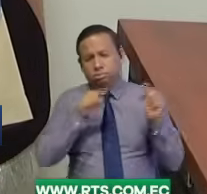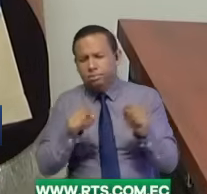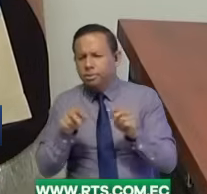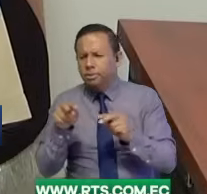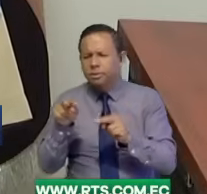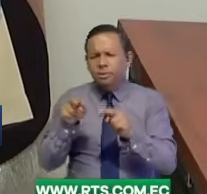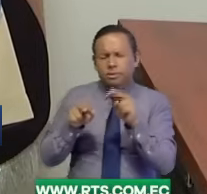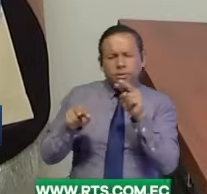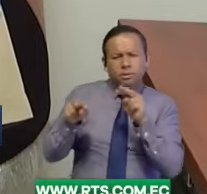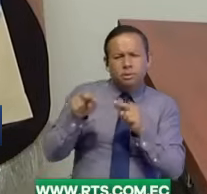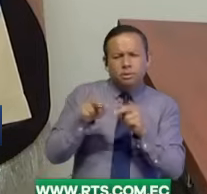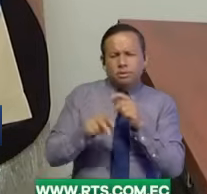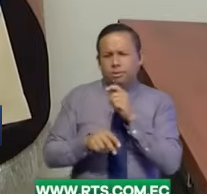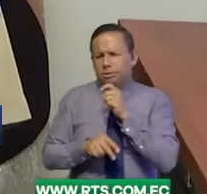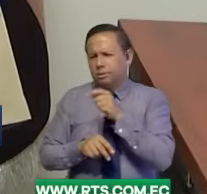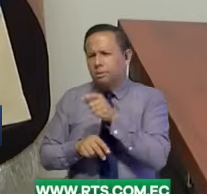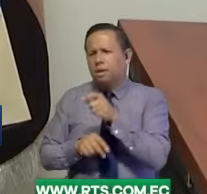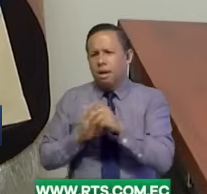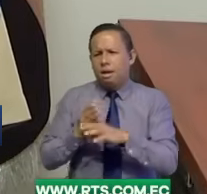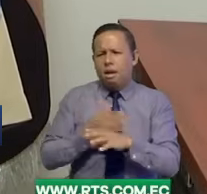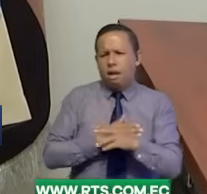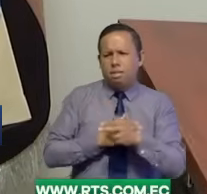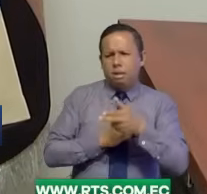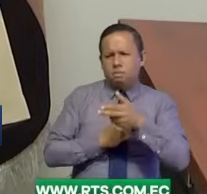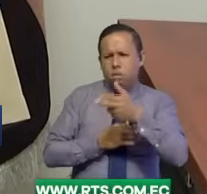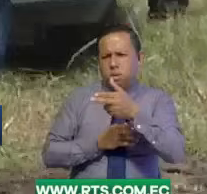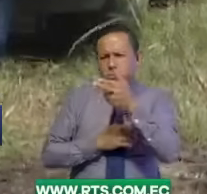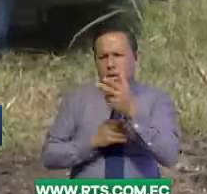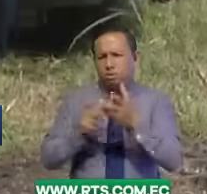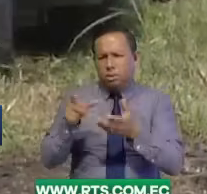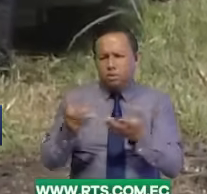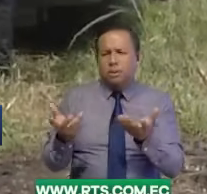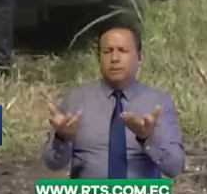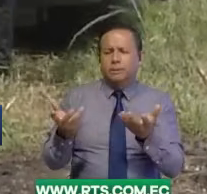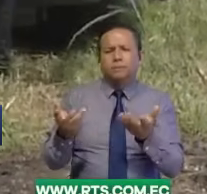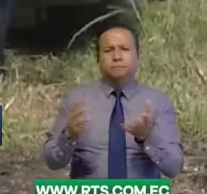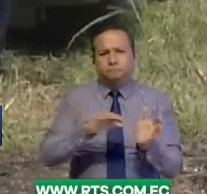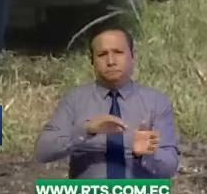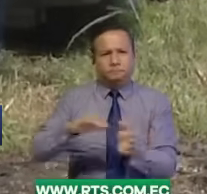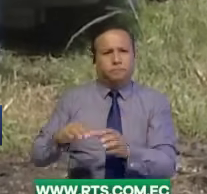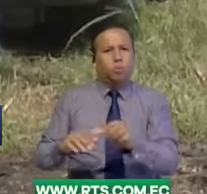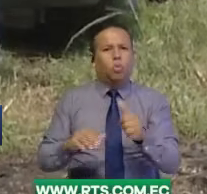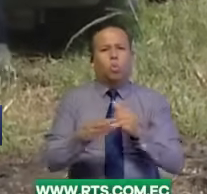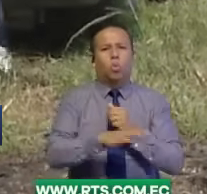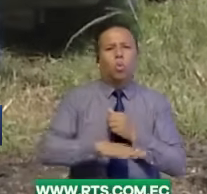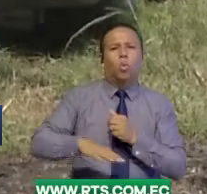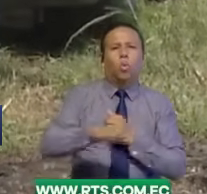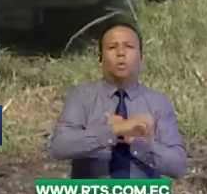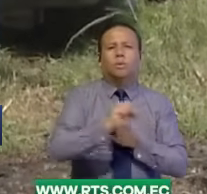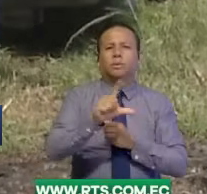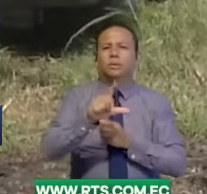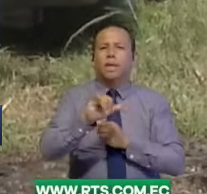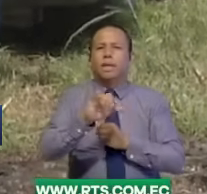varios impactos de proyectil contra la humanidad del conductor del tráiler. Mientras que en la vía La Aurora Salitre,